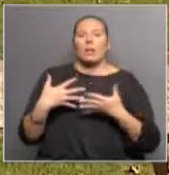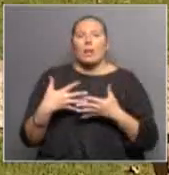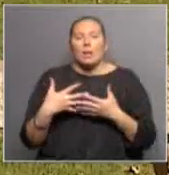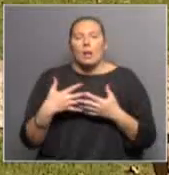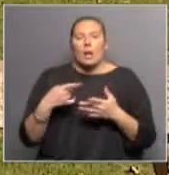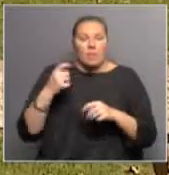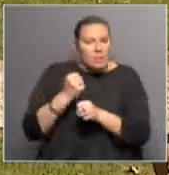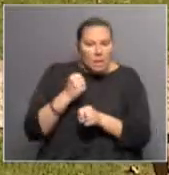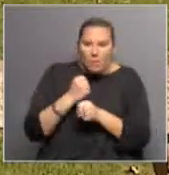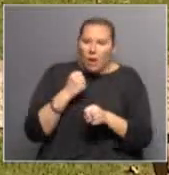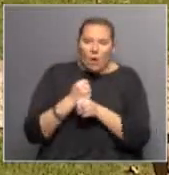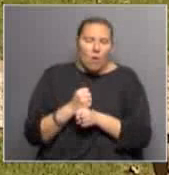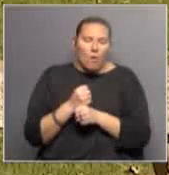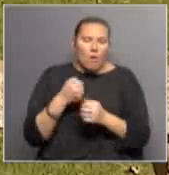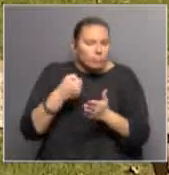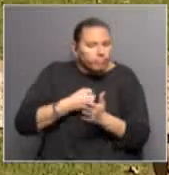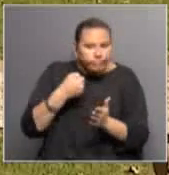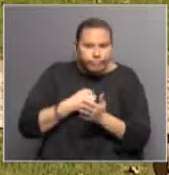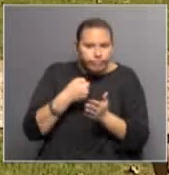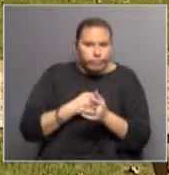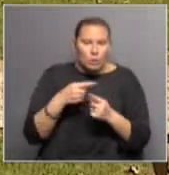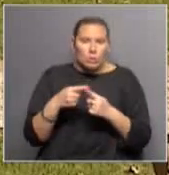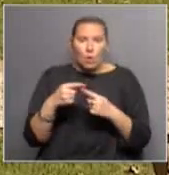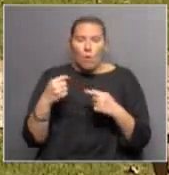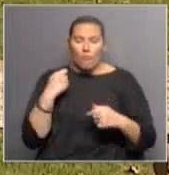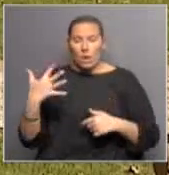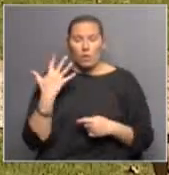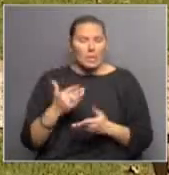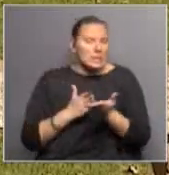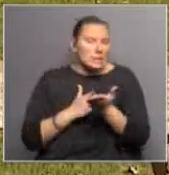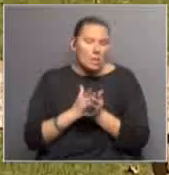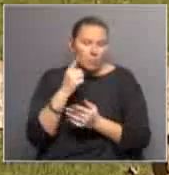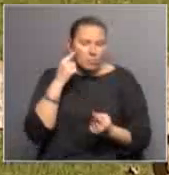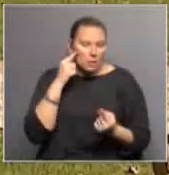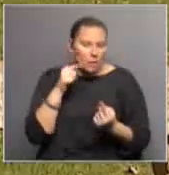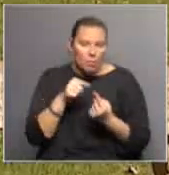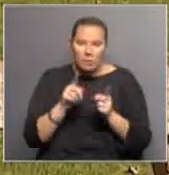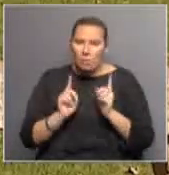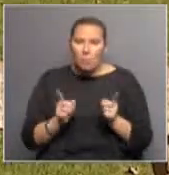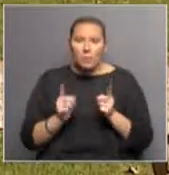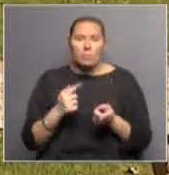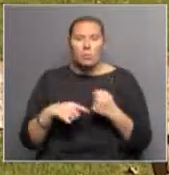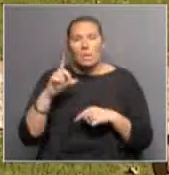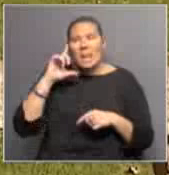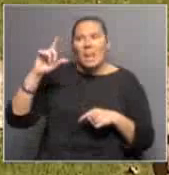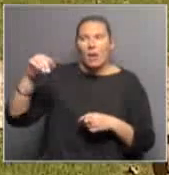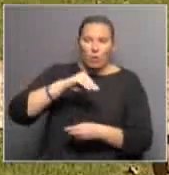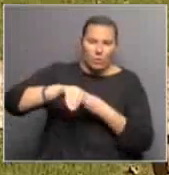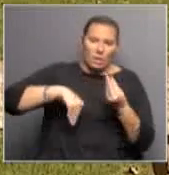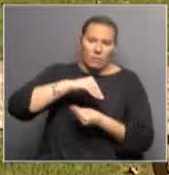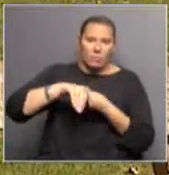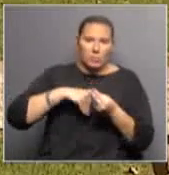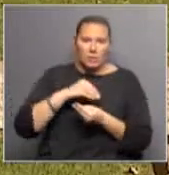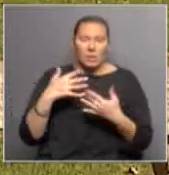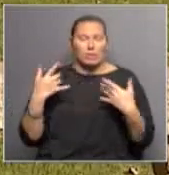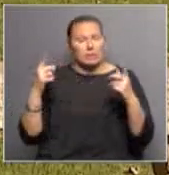en la constancia. Son valores que están presentes constantemente. Y sí, obviamente, estar lejos de la familia